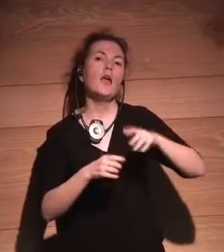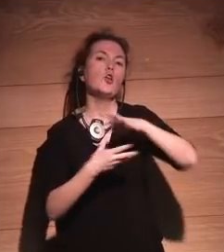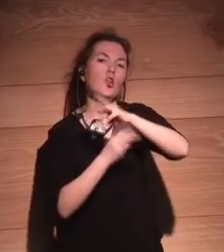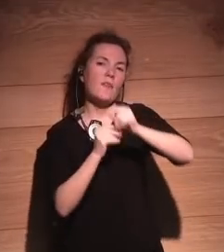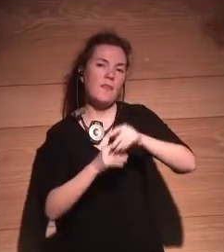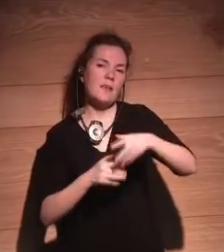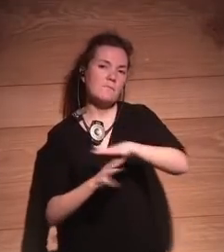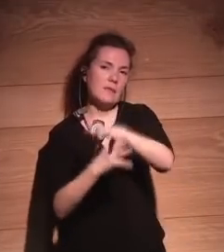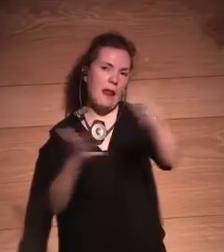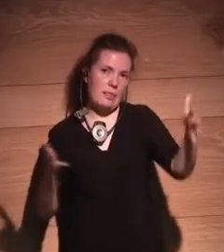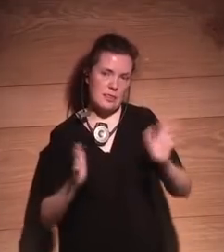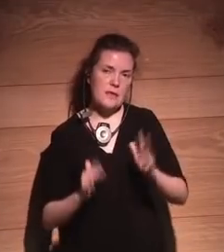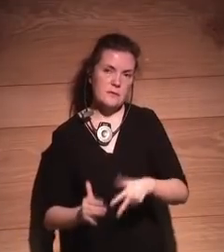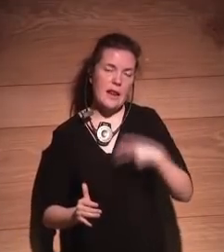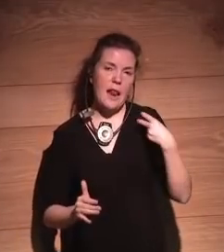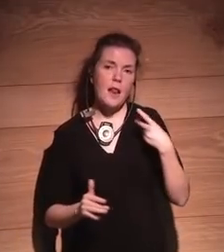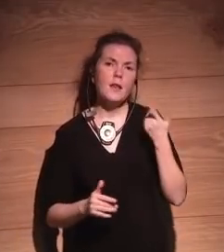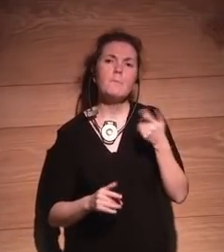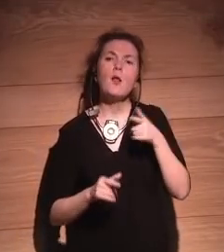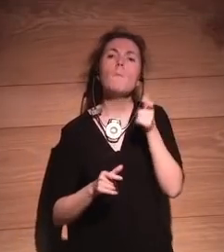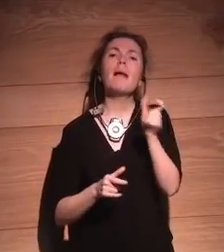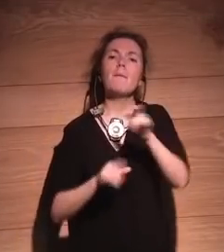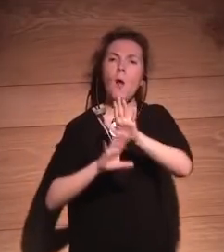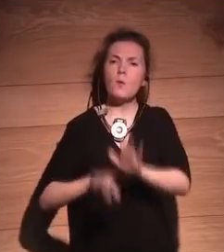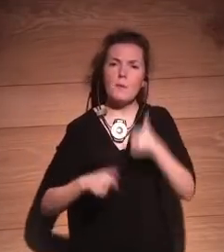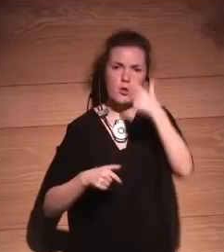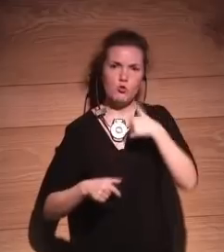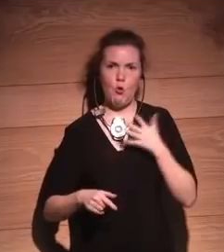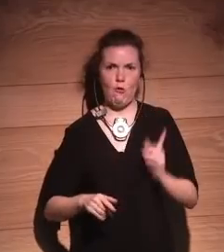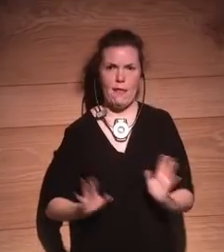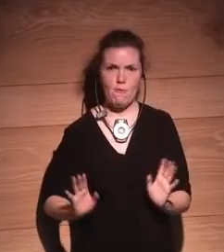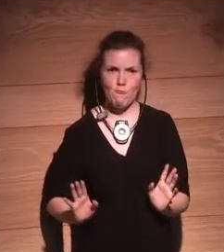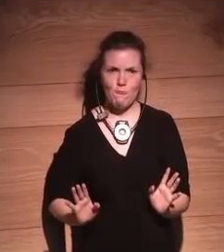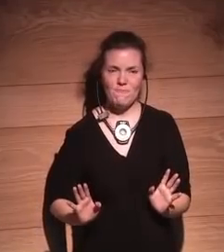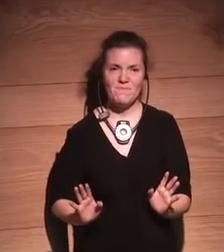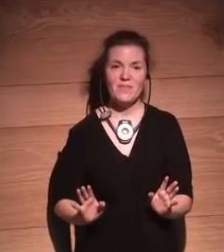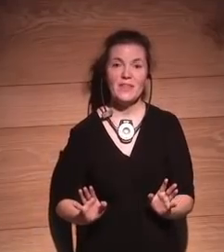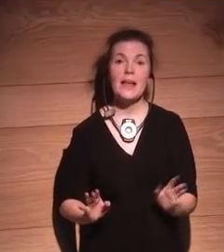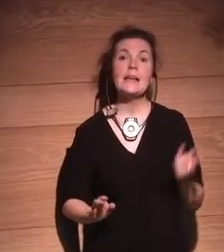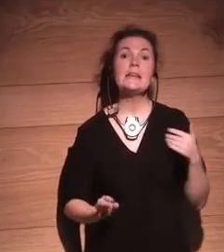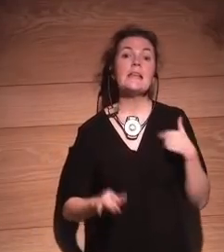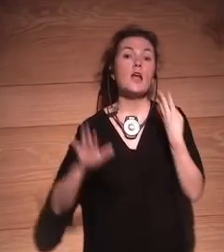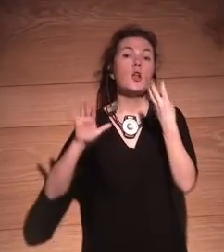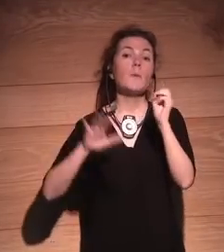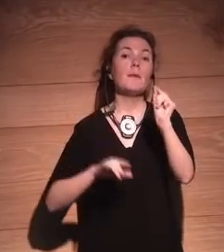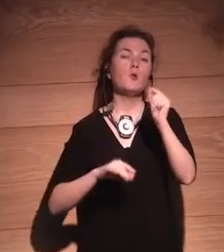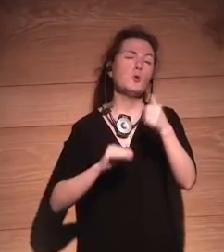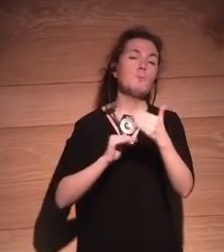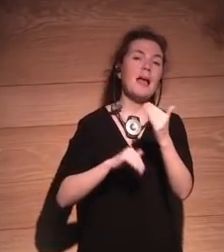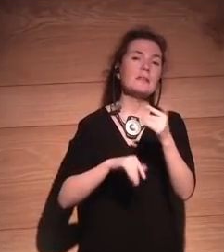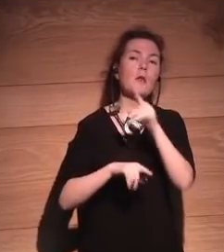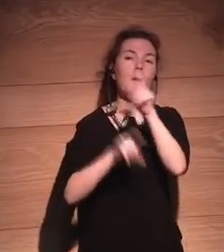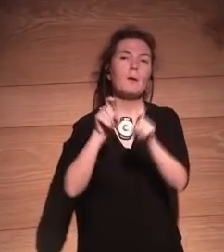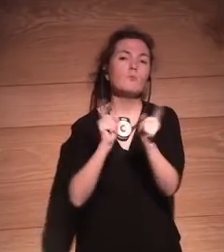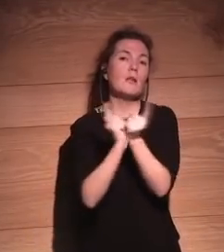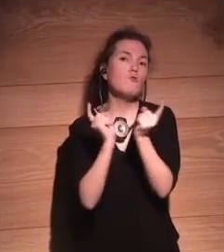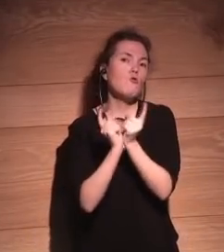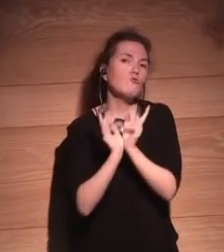globales. Pero vamos, la última palabra no la quiero tener yo, ¿eh? Tú. Estamos ya por encima de los 90 minutos. Una pregunta muy